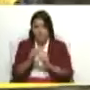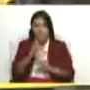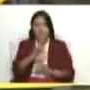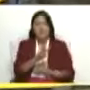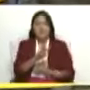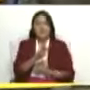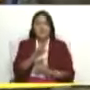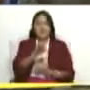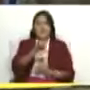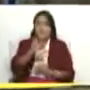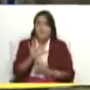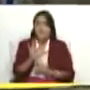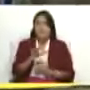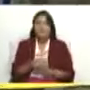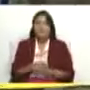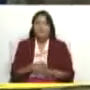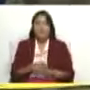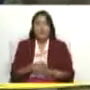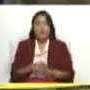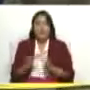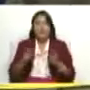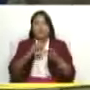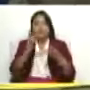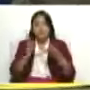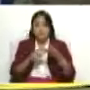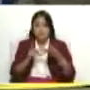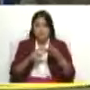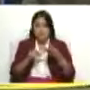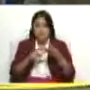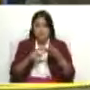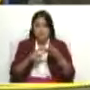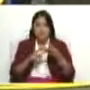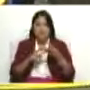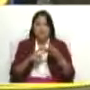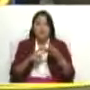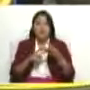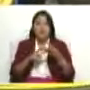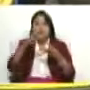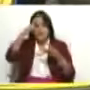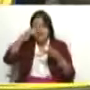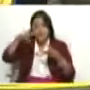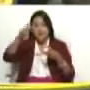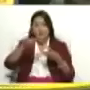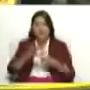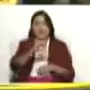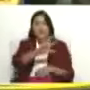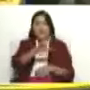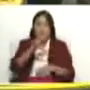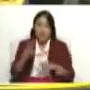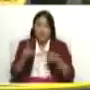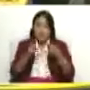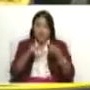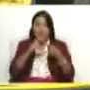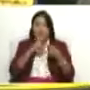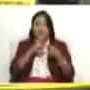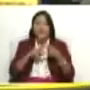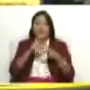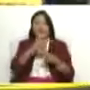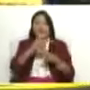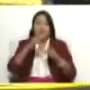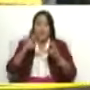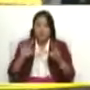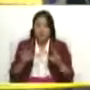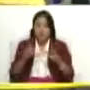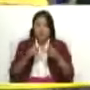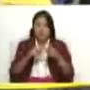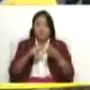205 medallas en el tercer lugar del podium se ubicó México con 52 medallas de oro 38 de plata y